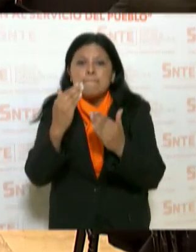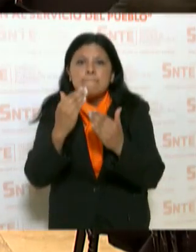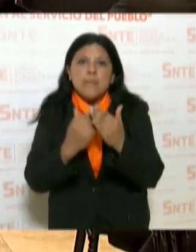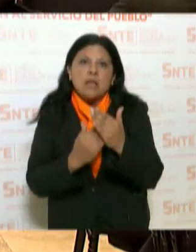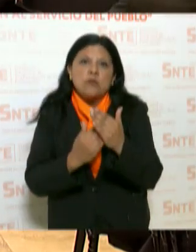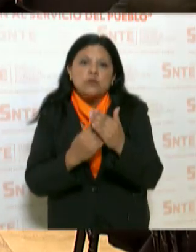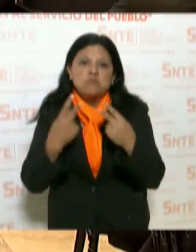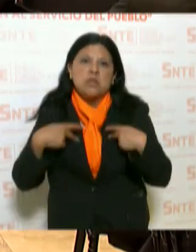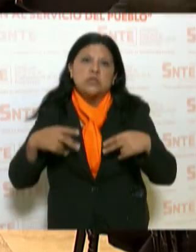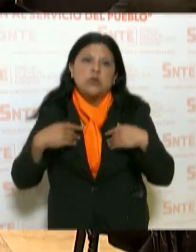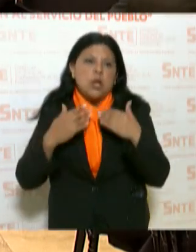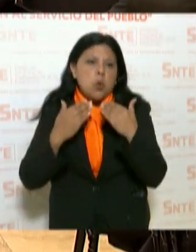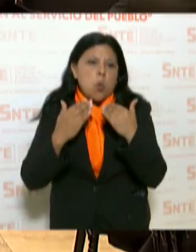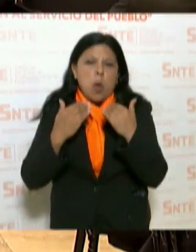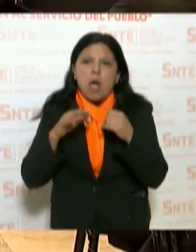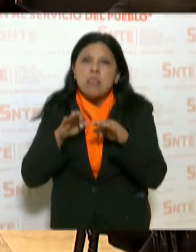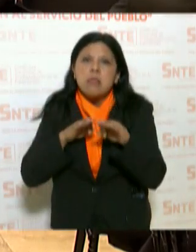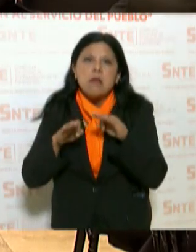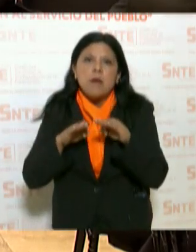mundo.